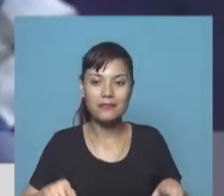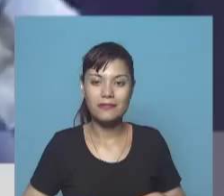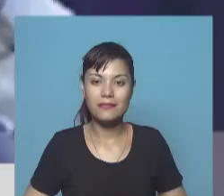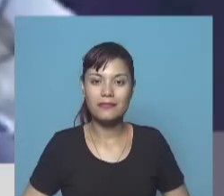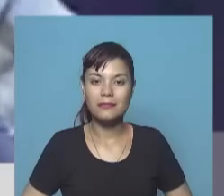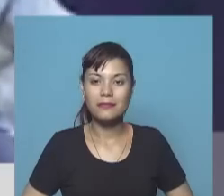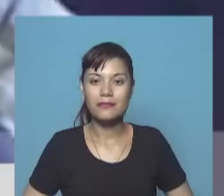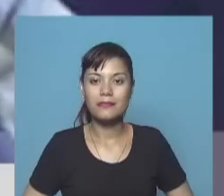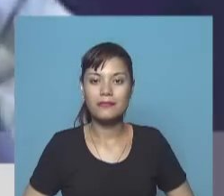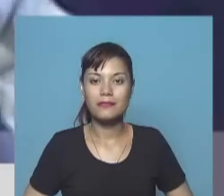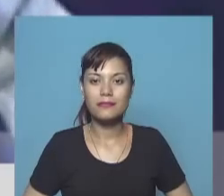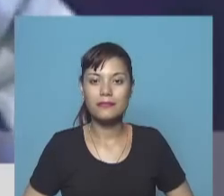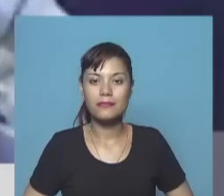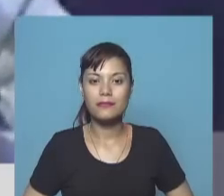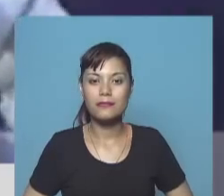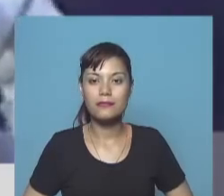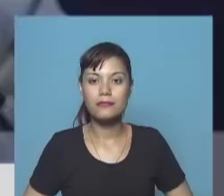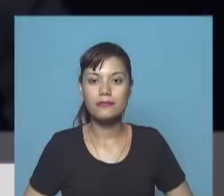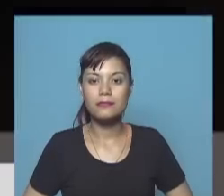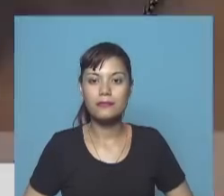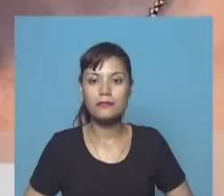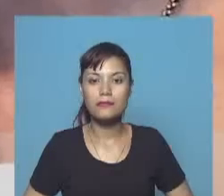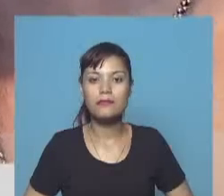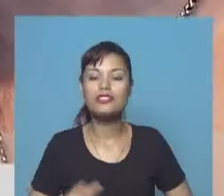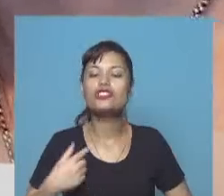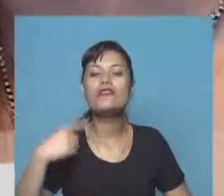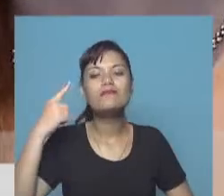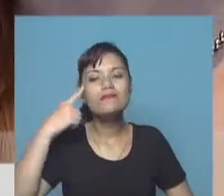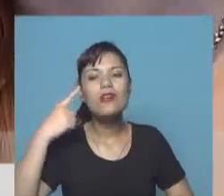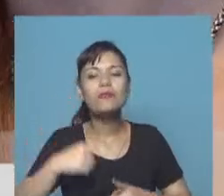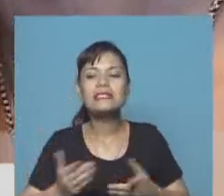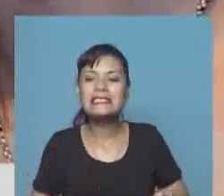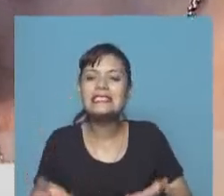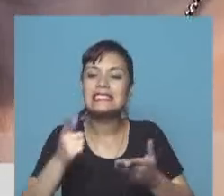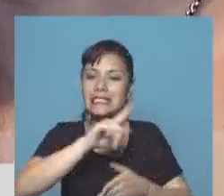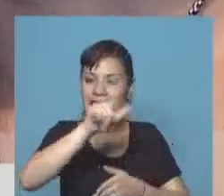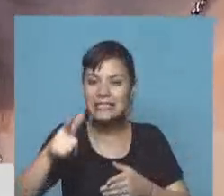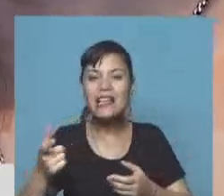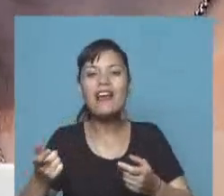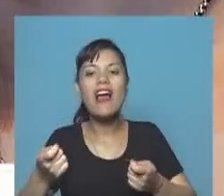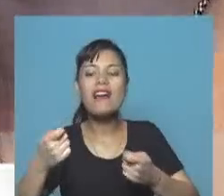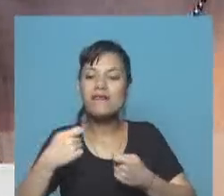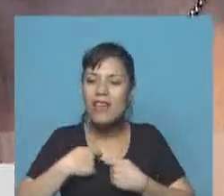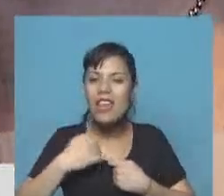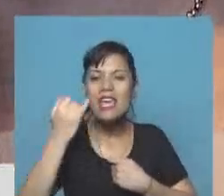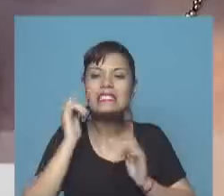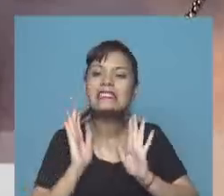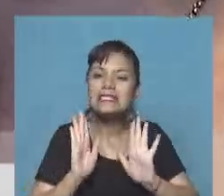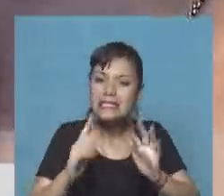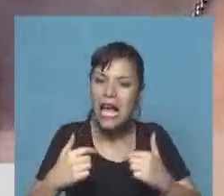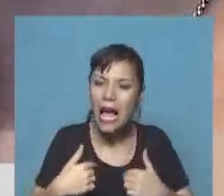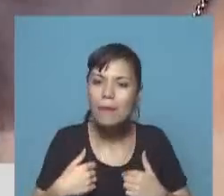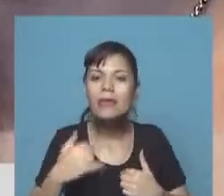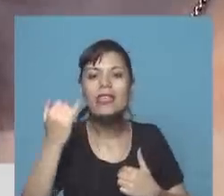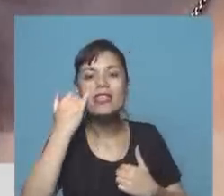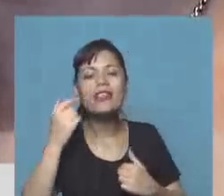sobre el mantel. Yo creo que es por el empuje de esta generación que me viene atrás y que me está empujando y